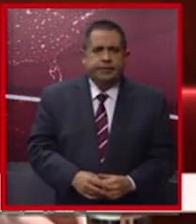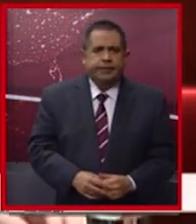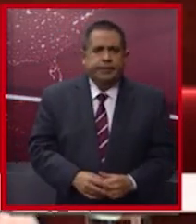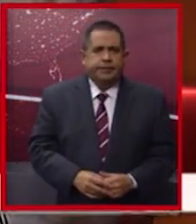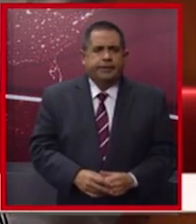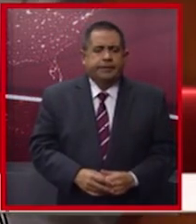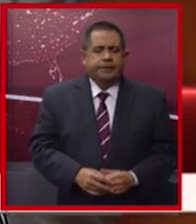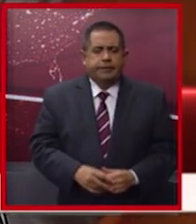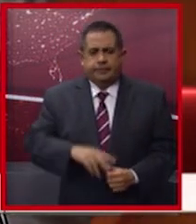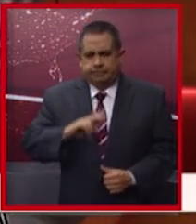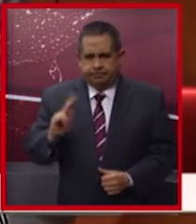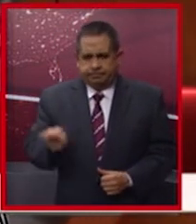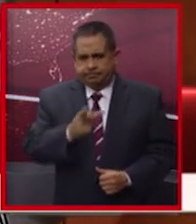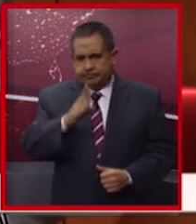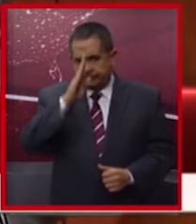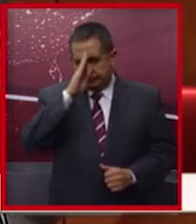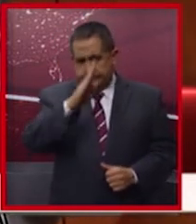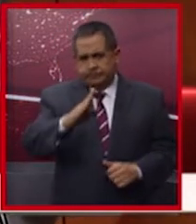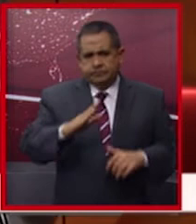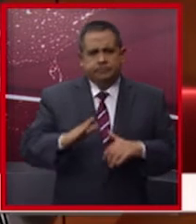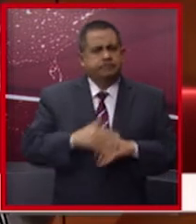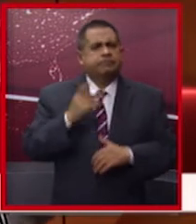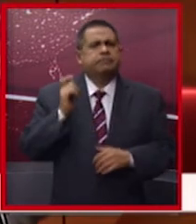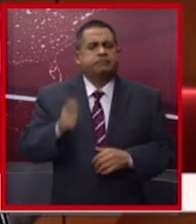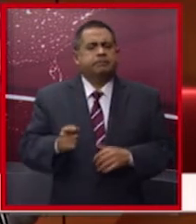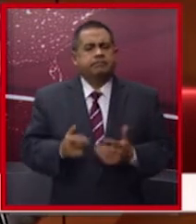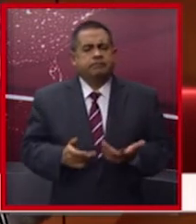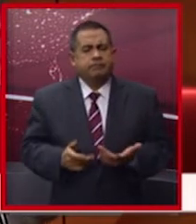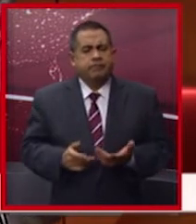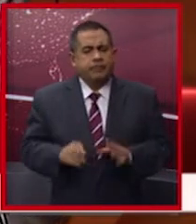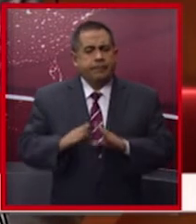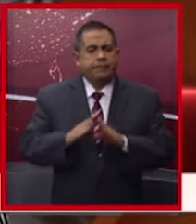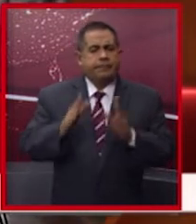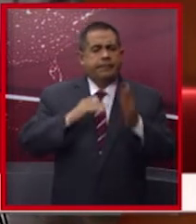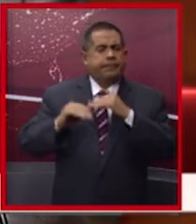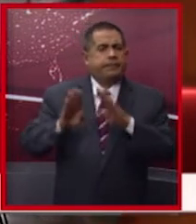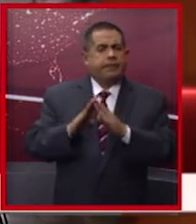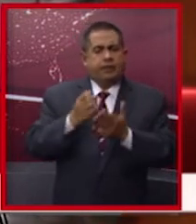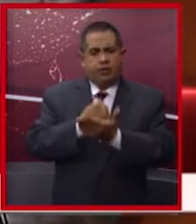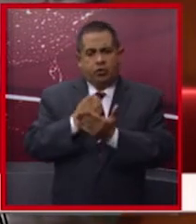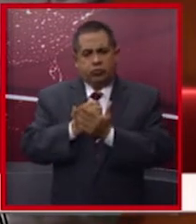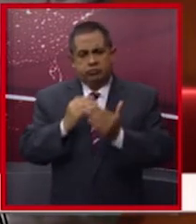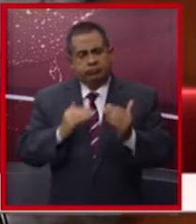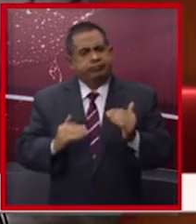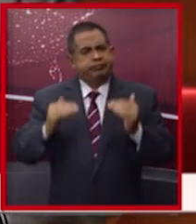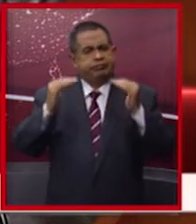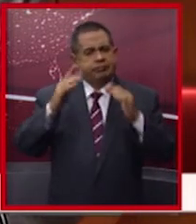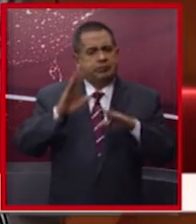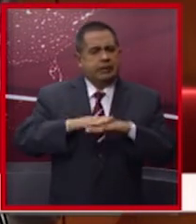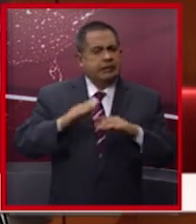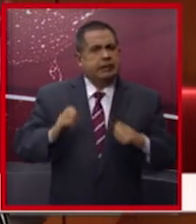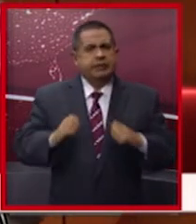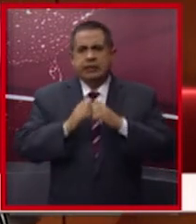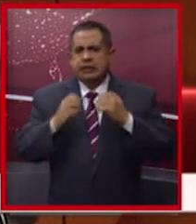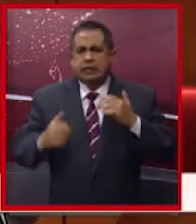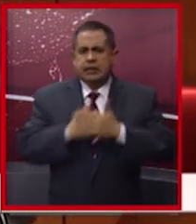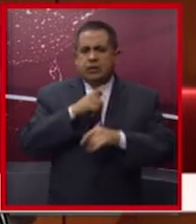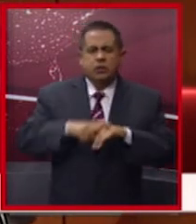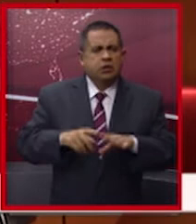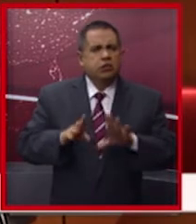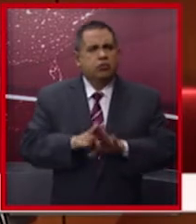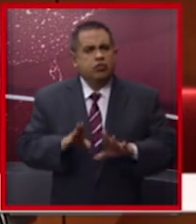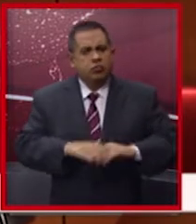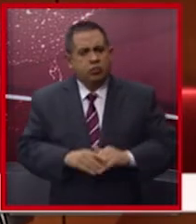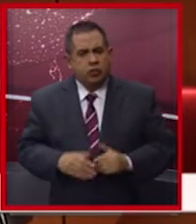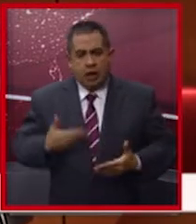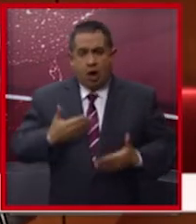Se lo pregunto porque tiene que ver con el crecimiento económico en una coyuntura de emergencia nacional